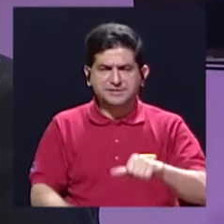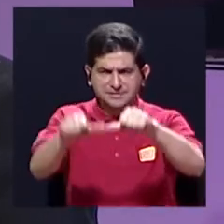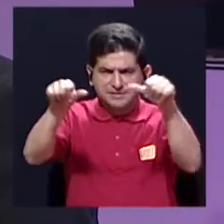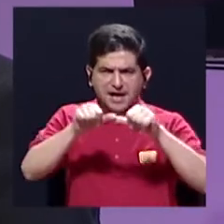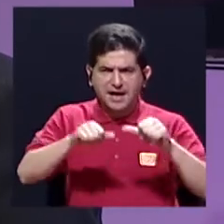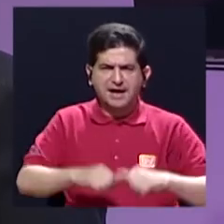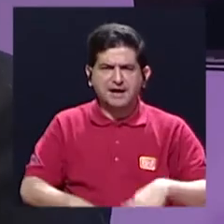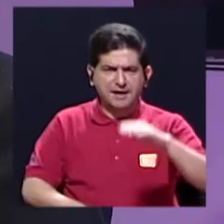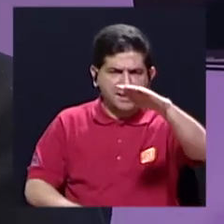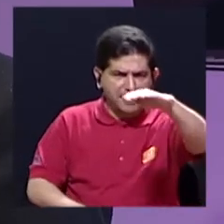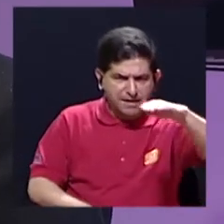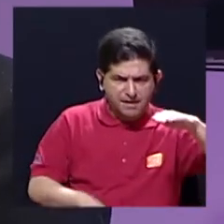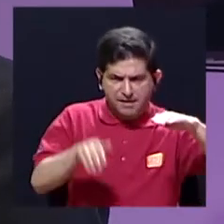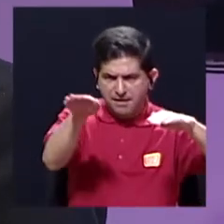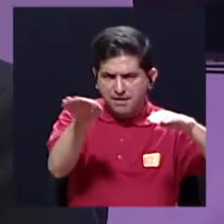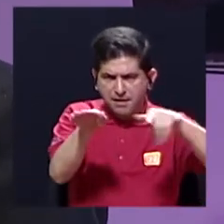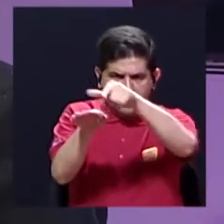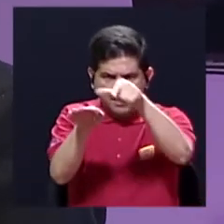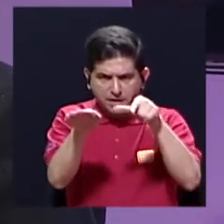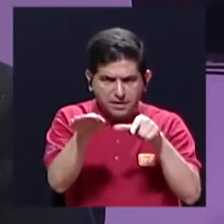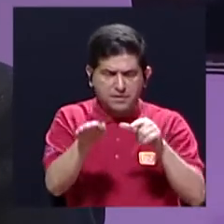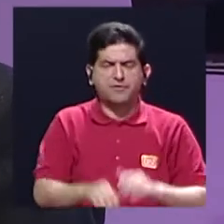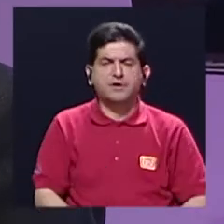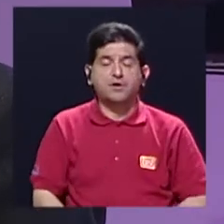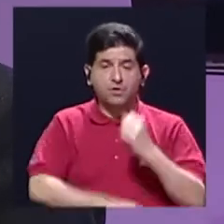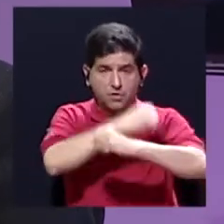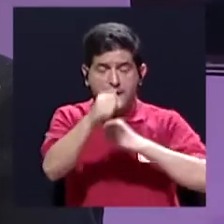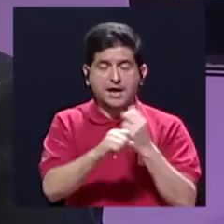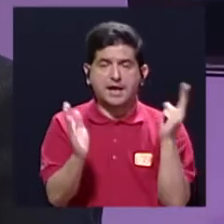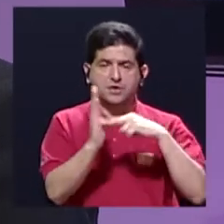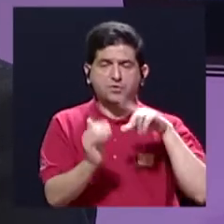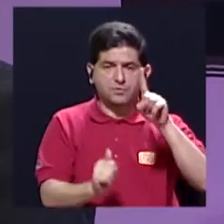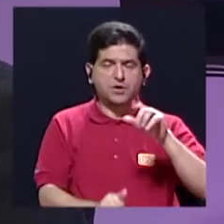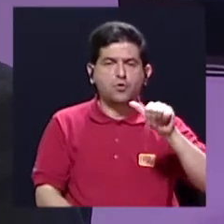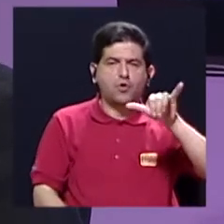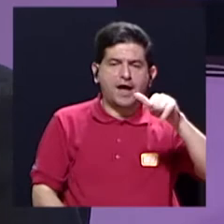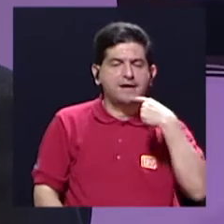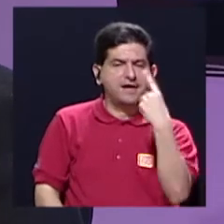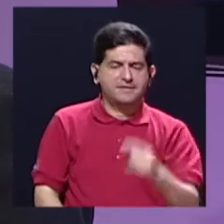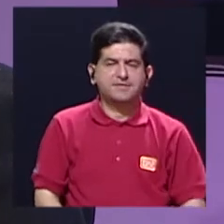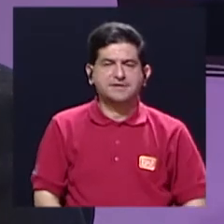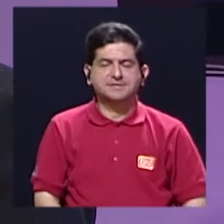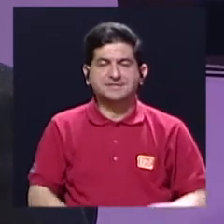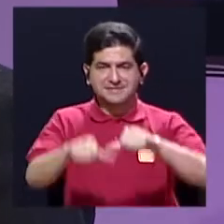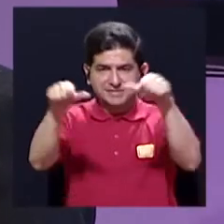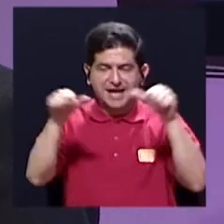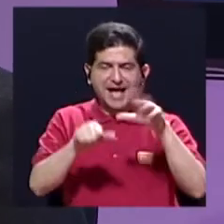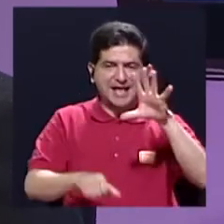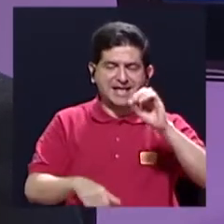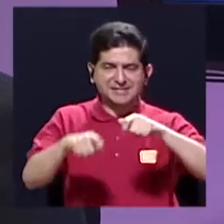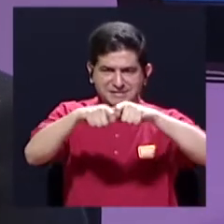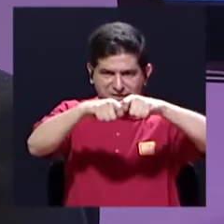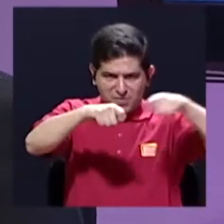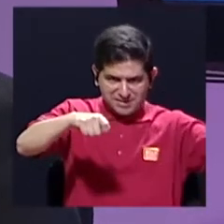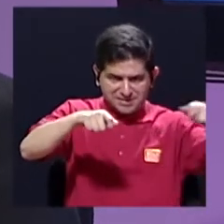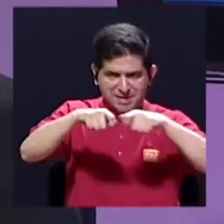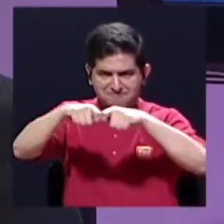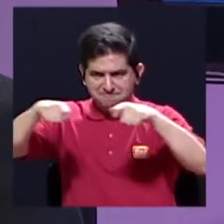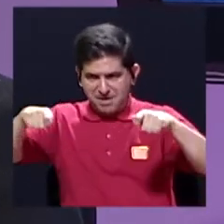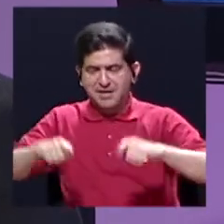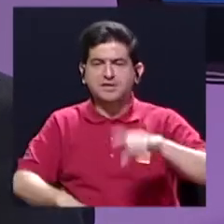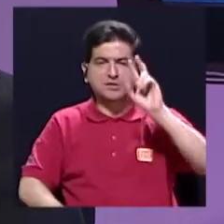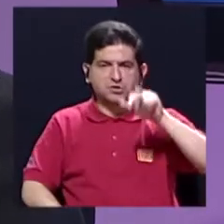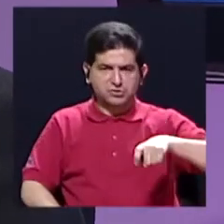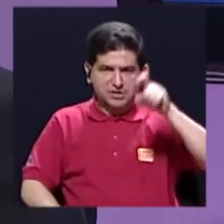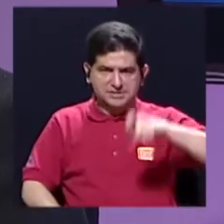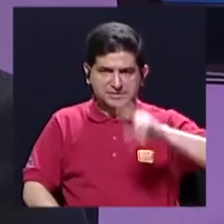manifiesta asimismo Acueductos y Alcantarillados en ese año 2001, que el retiro de 50 metros del río Torres